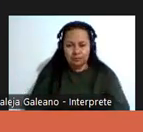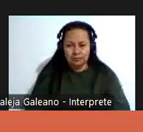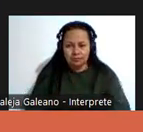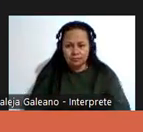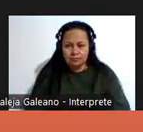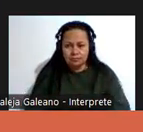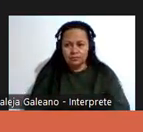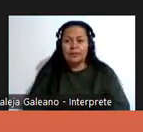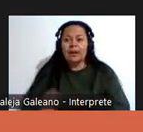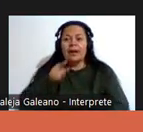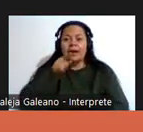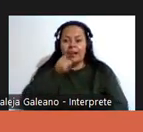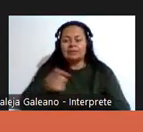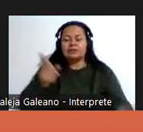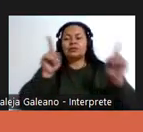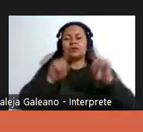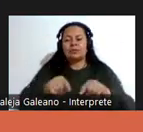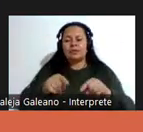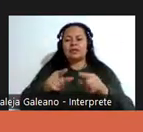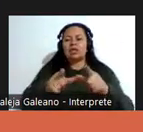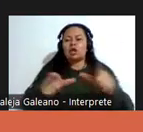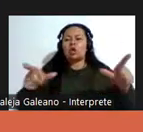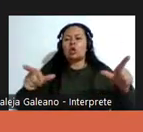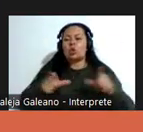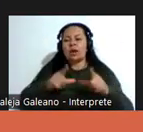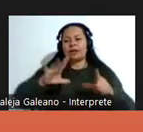Y a eso lo vamos a denominar lugar 5.